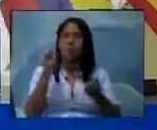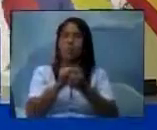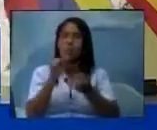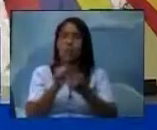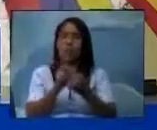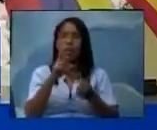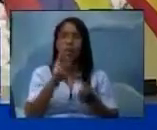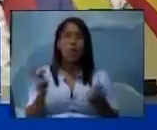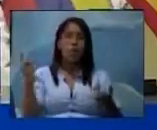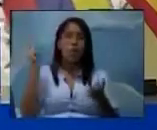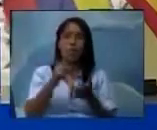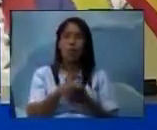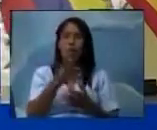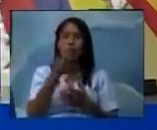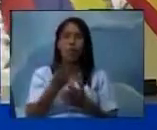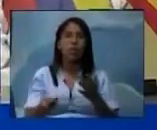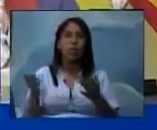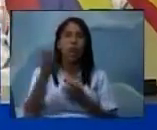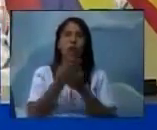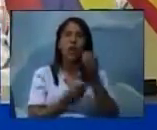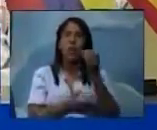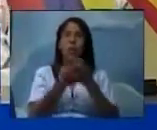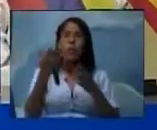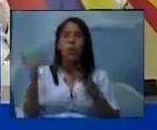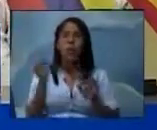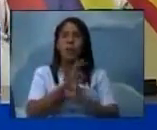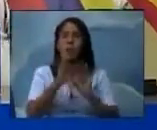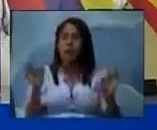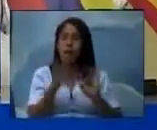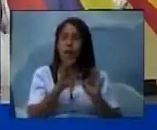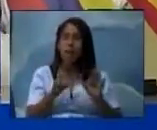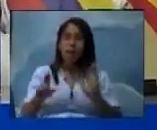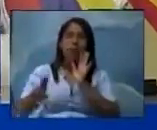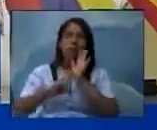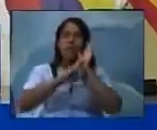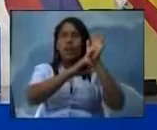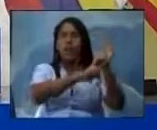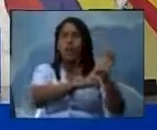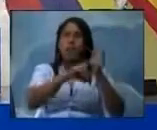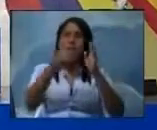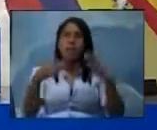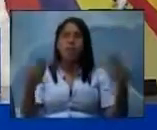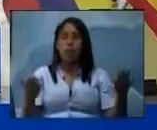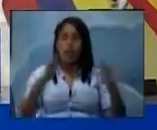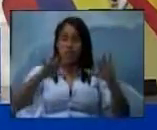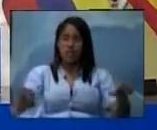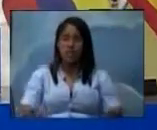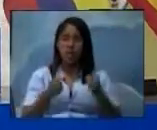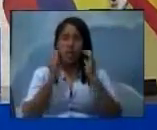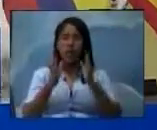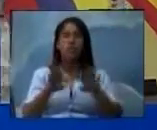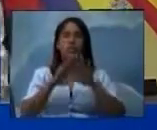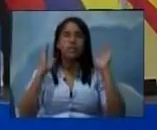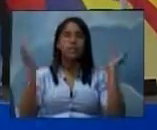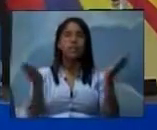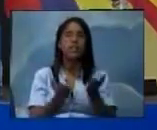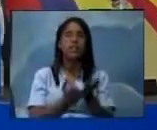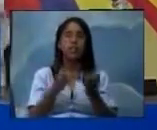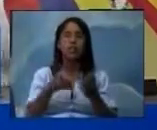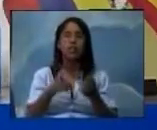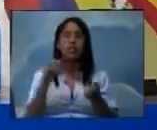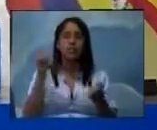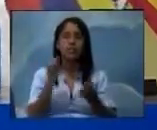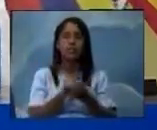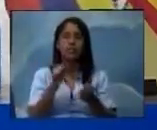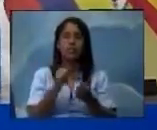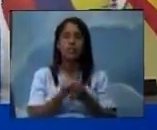Que no fue cortada con mano humana, representa al Salvador del mundo. La piedra